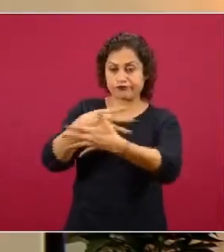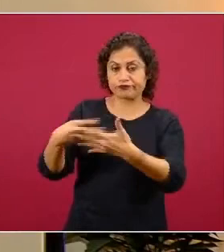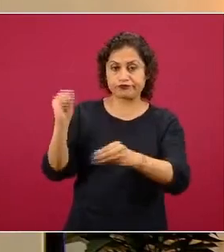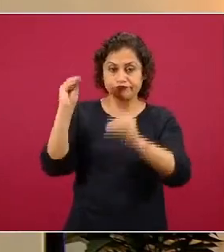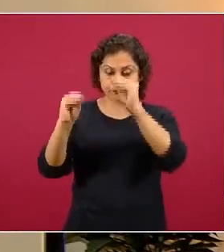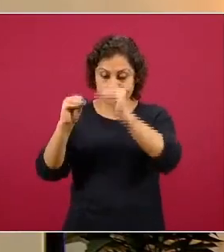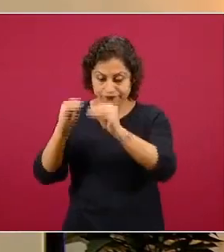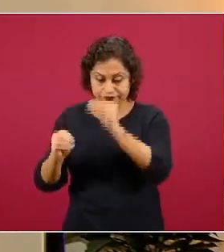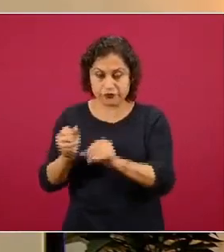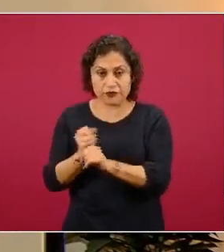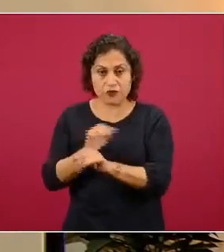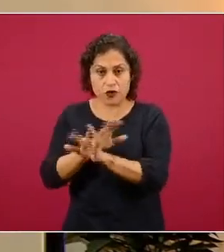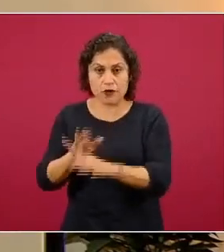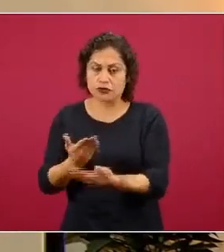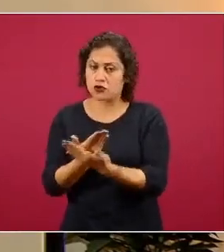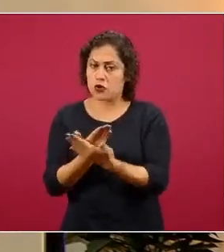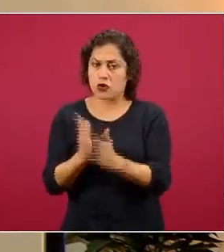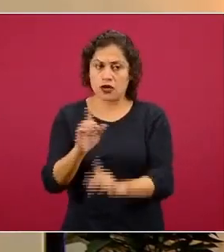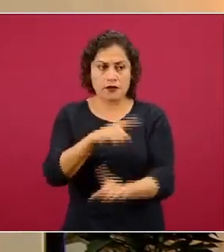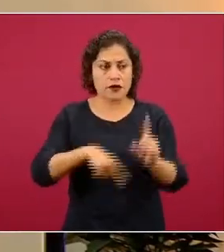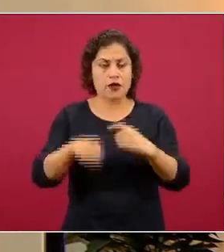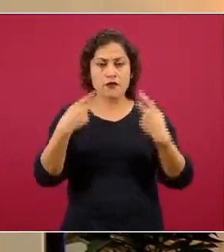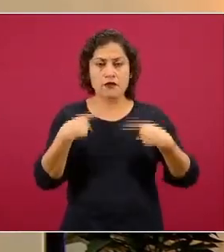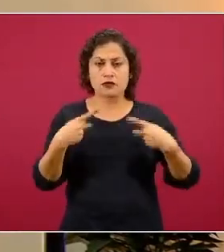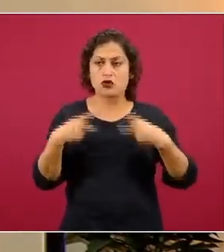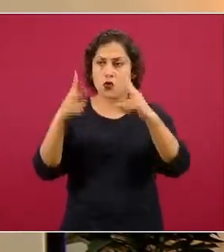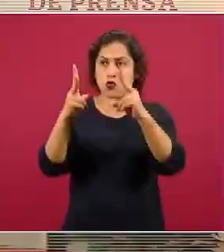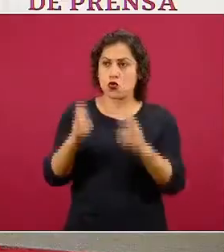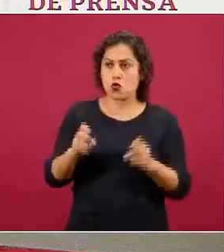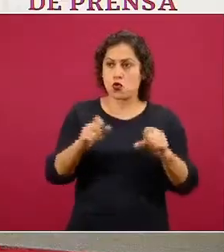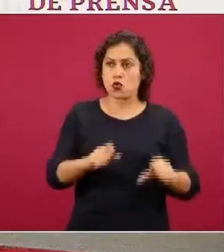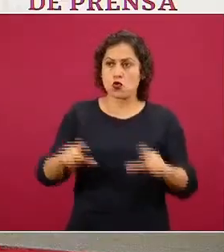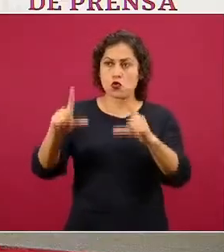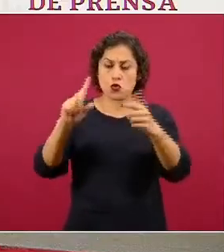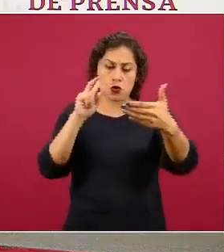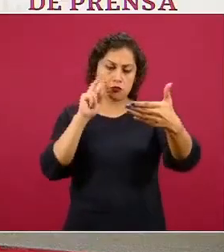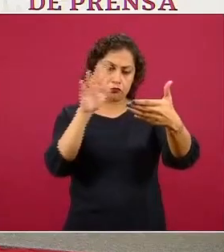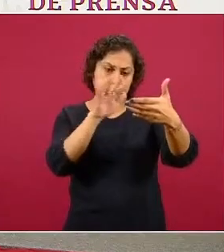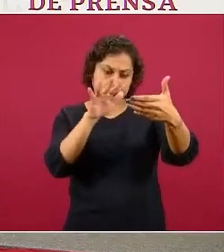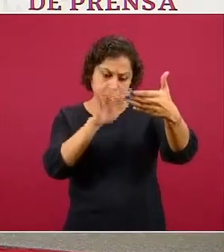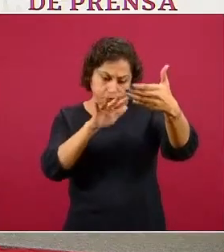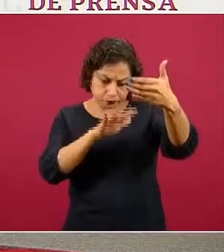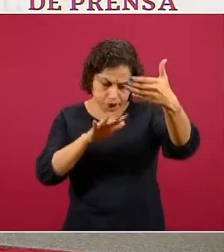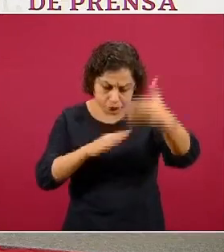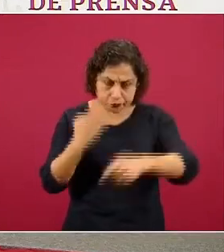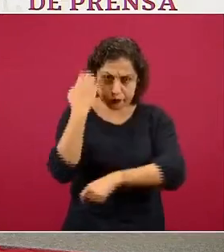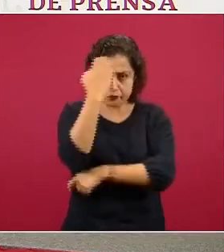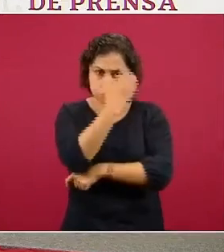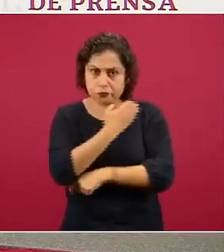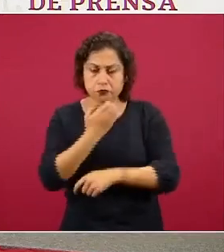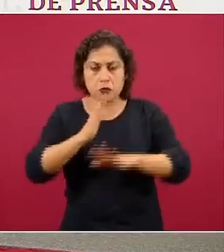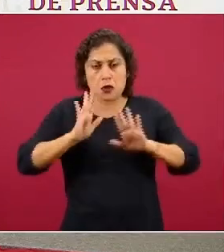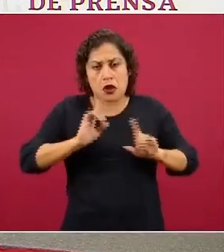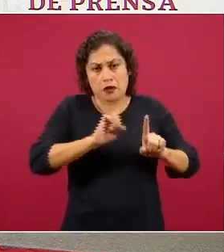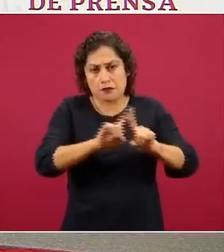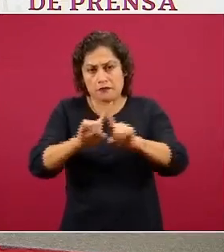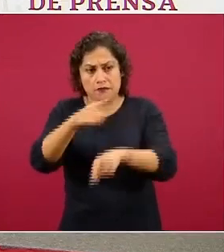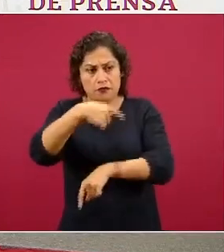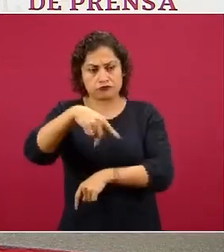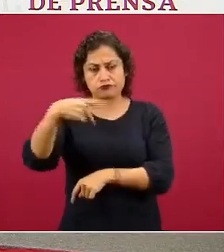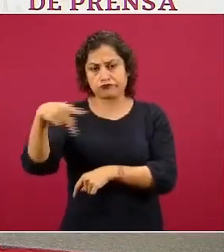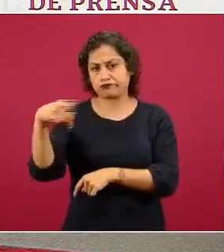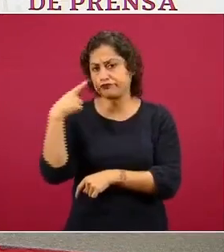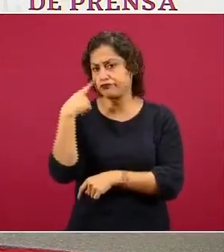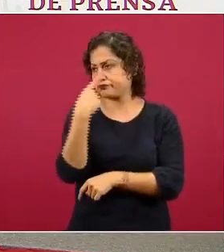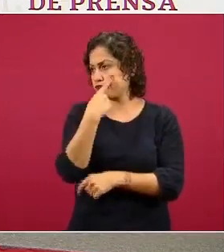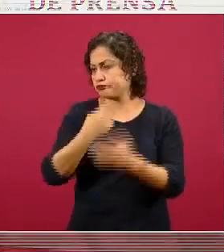que también cualquier persona pueda bajarla, analizarla de acuerdo a los diferentes métodos o formatos